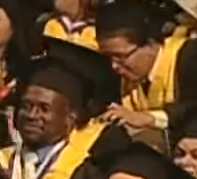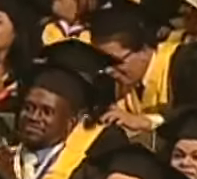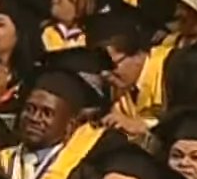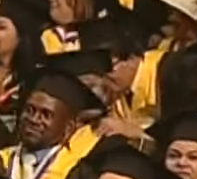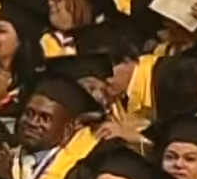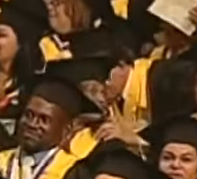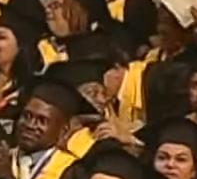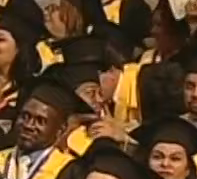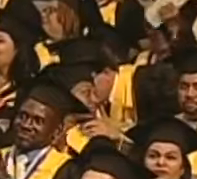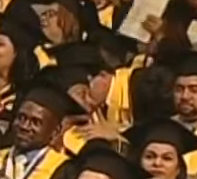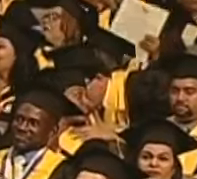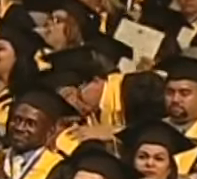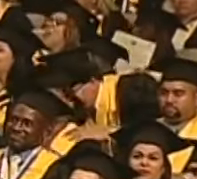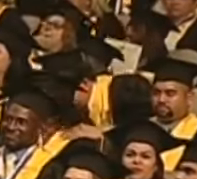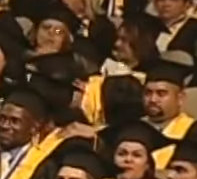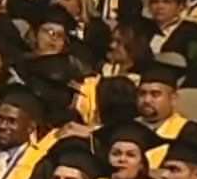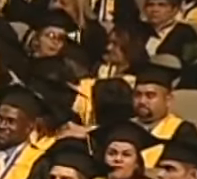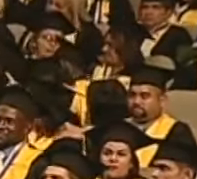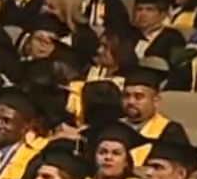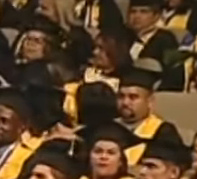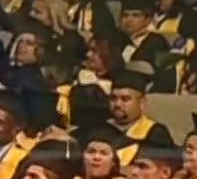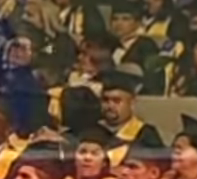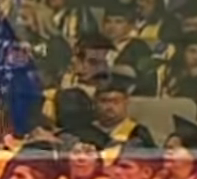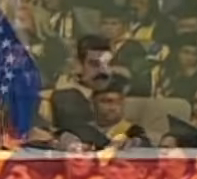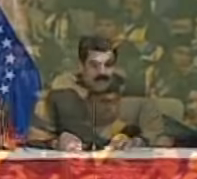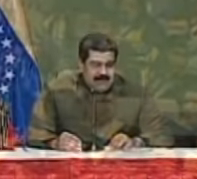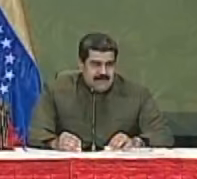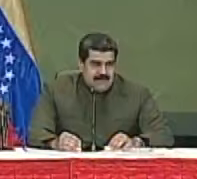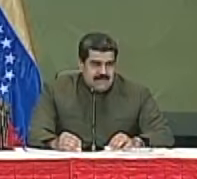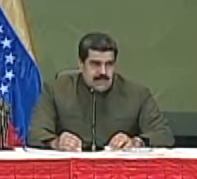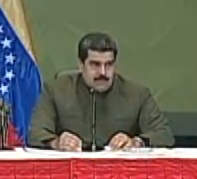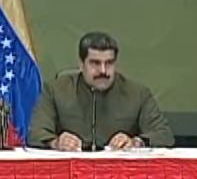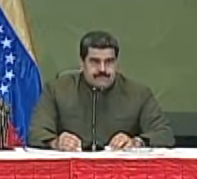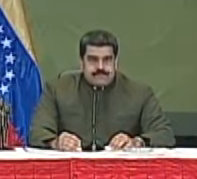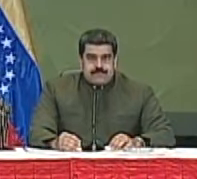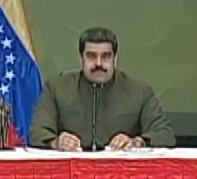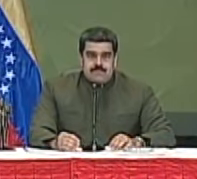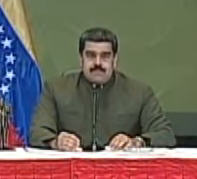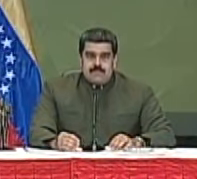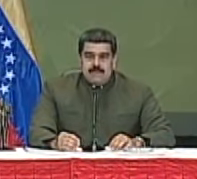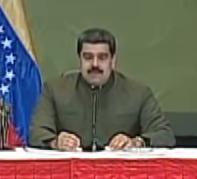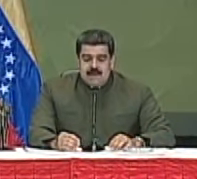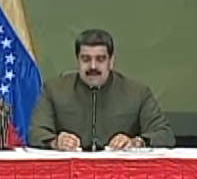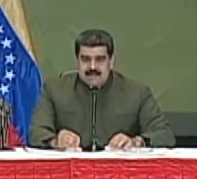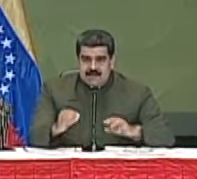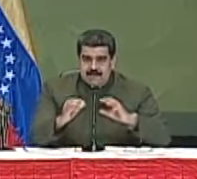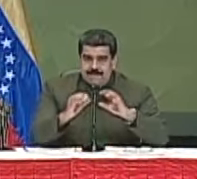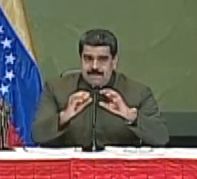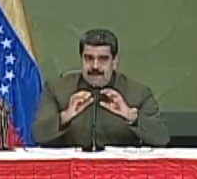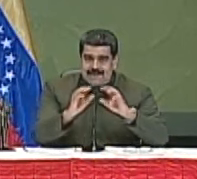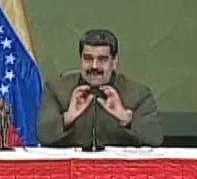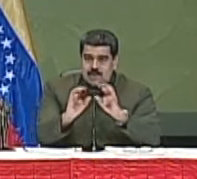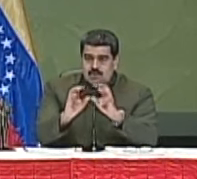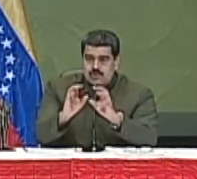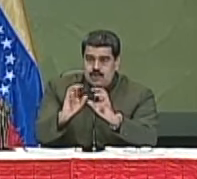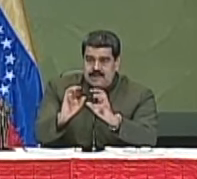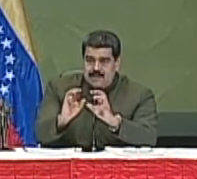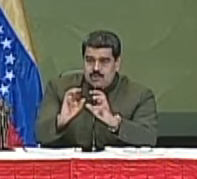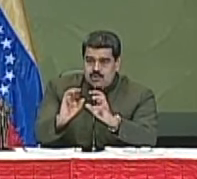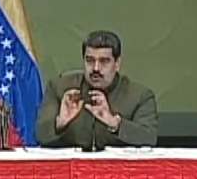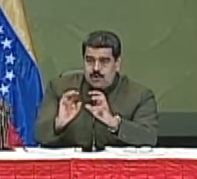decía la doctora ministra de la Salud. Así que hay